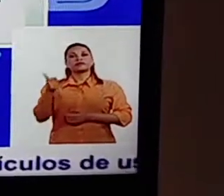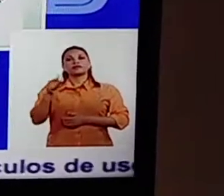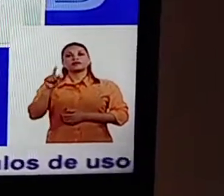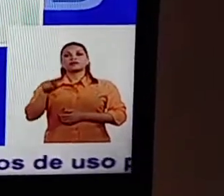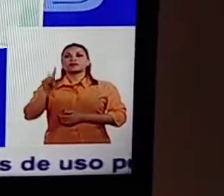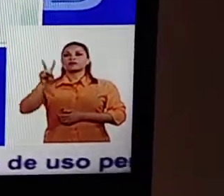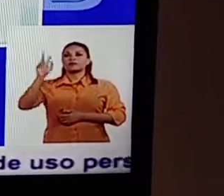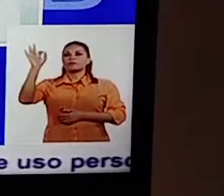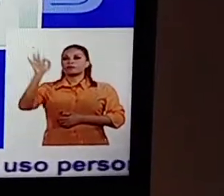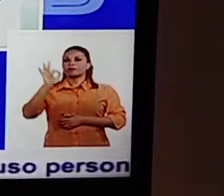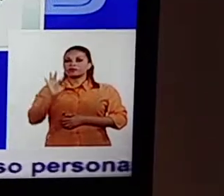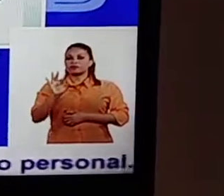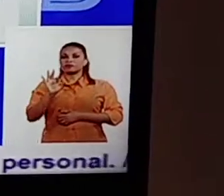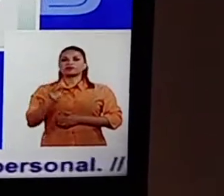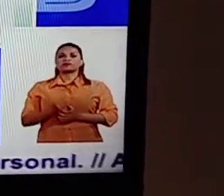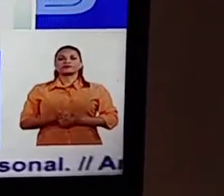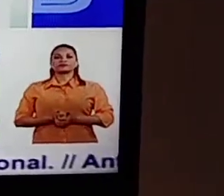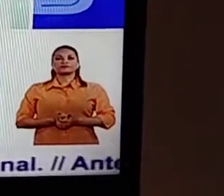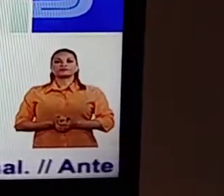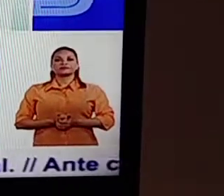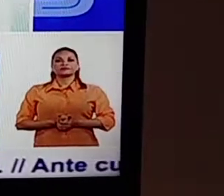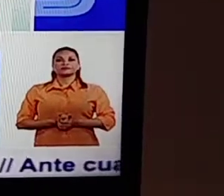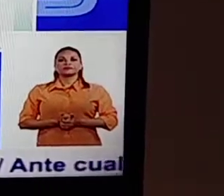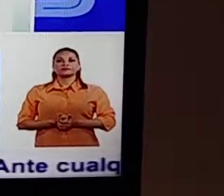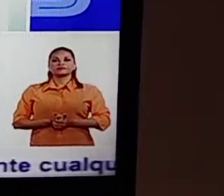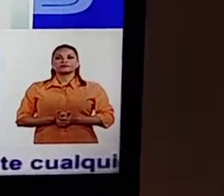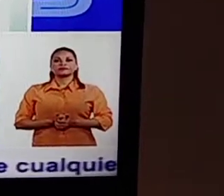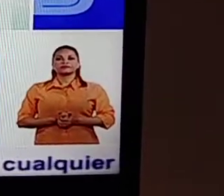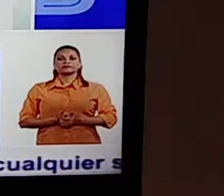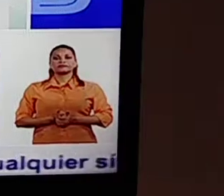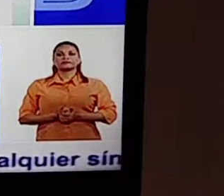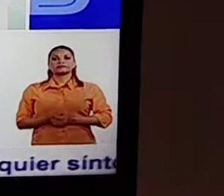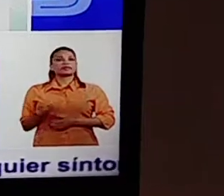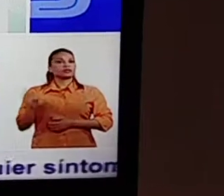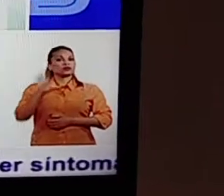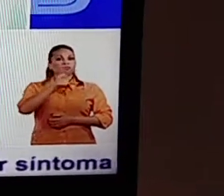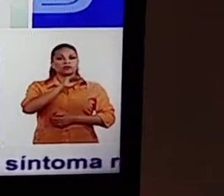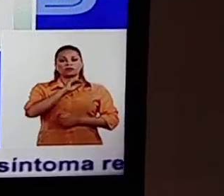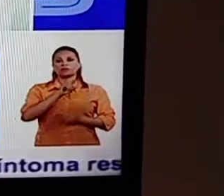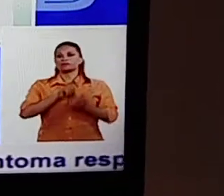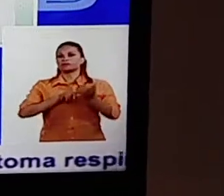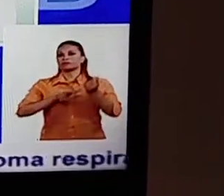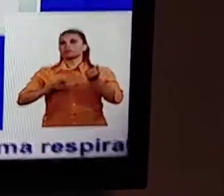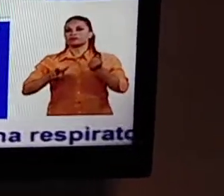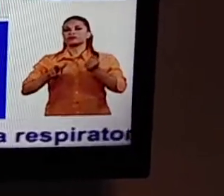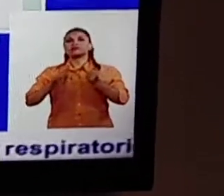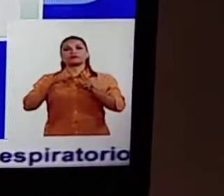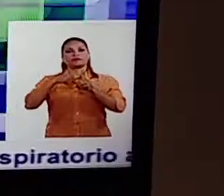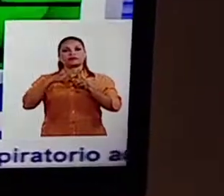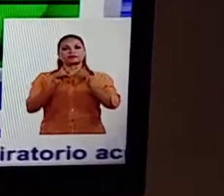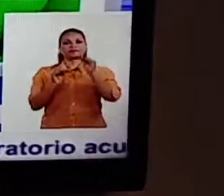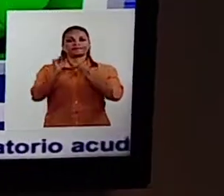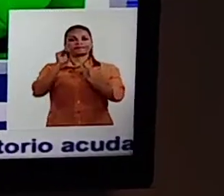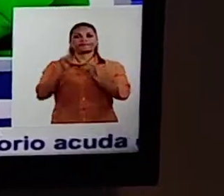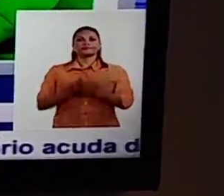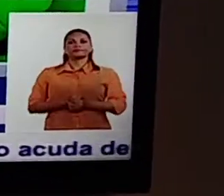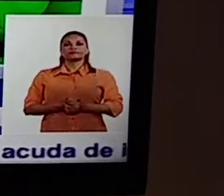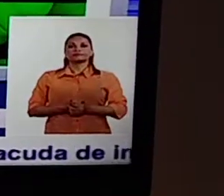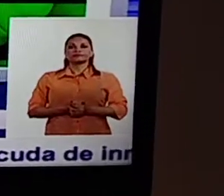10,2%, igual que el país en cuanto a la positividad. Autóctonos el